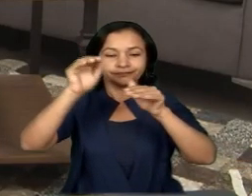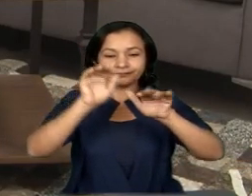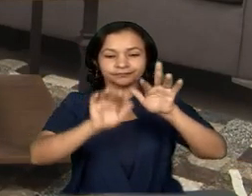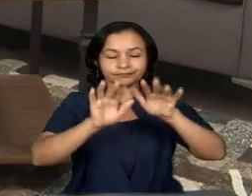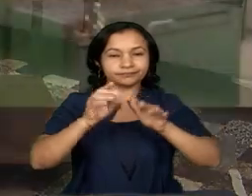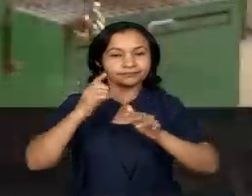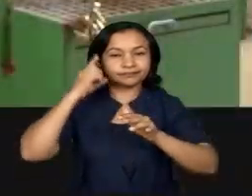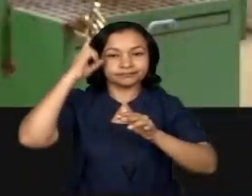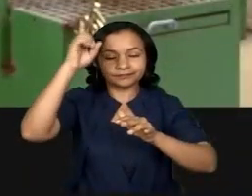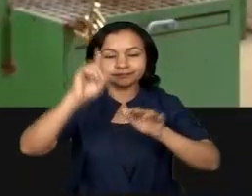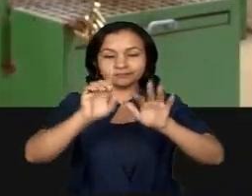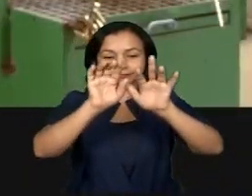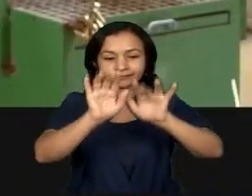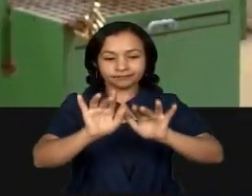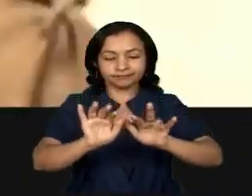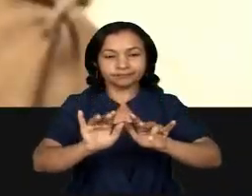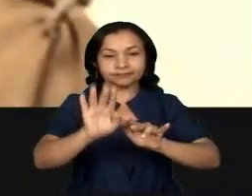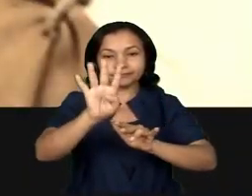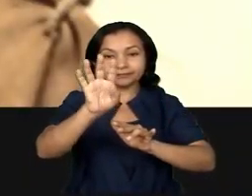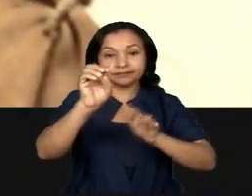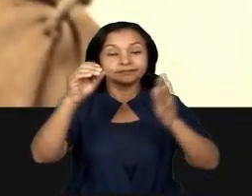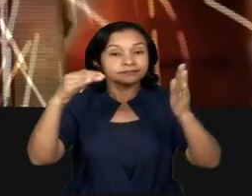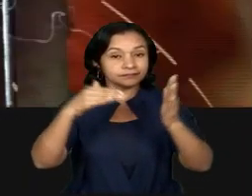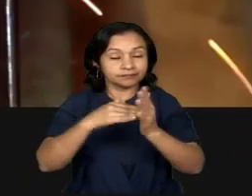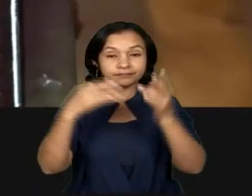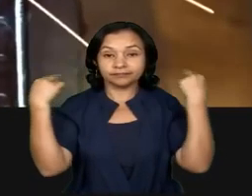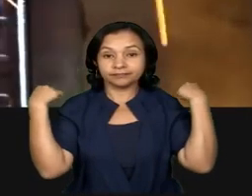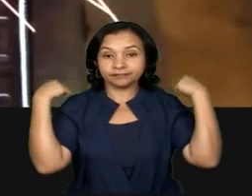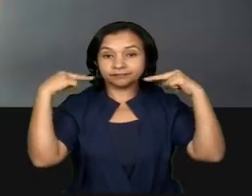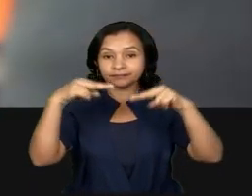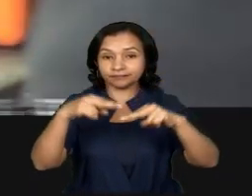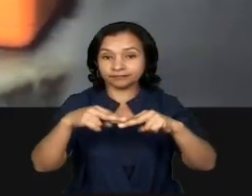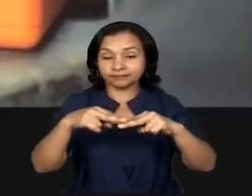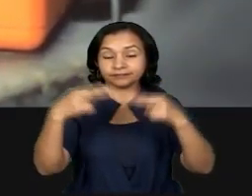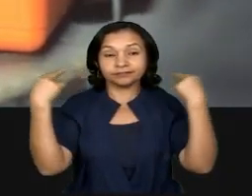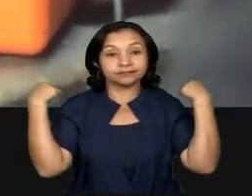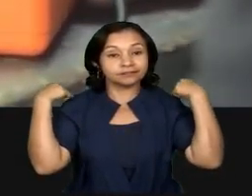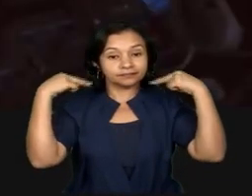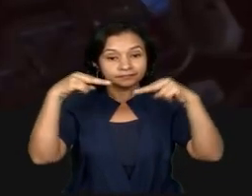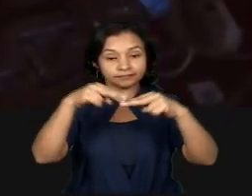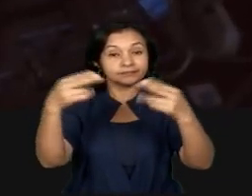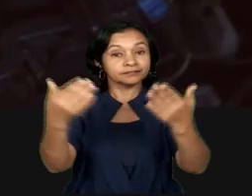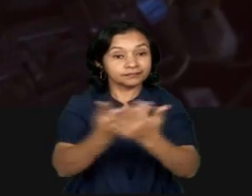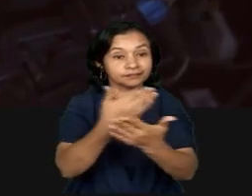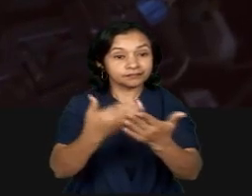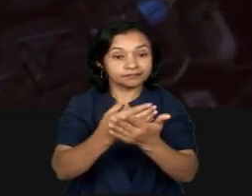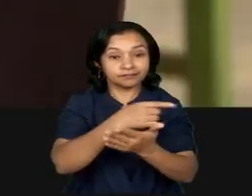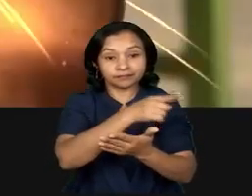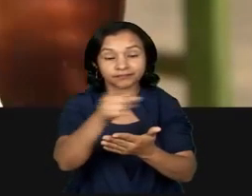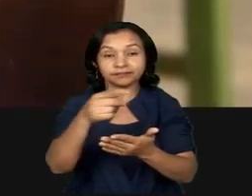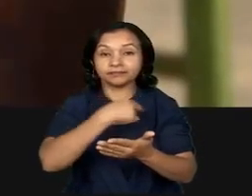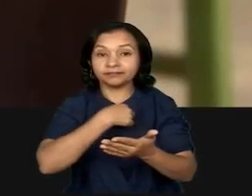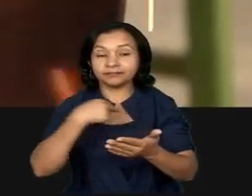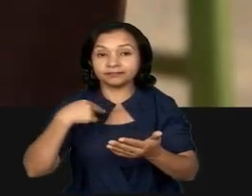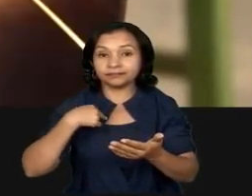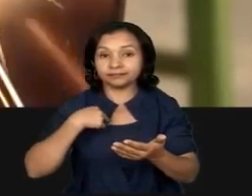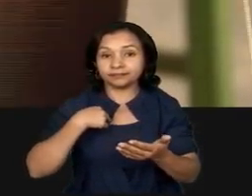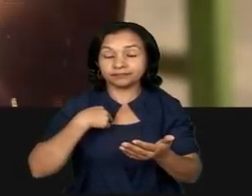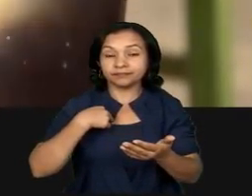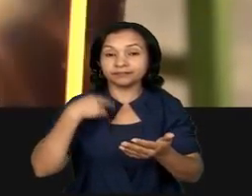avanzado del uso de tecnología, 40.000 docentes. Eso significa que esta generación de docentes está rompiendo uno de